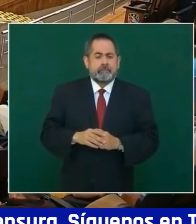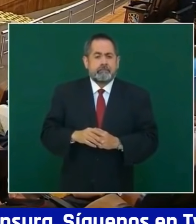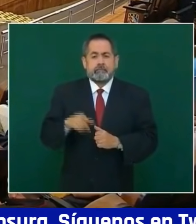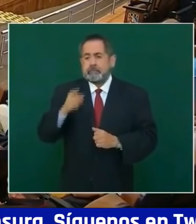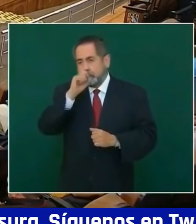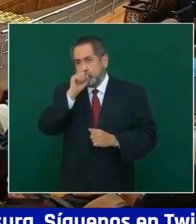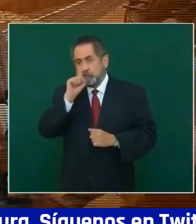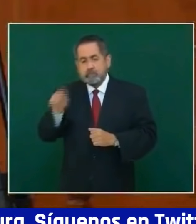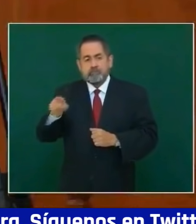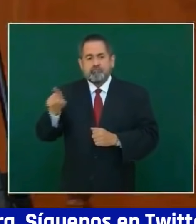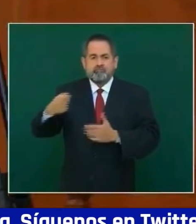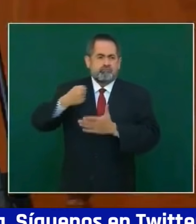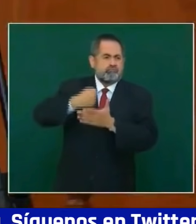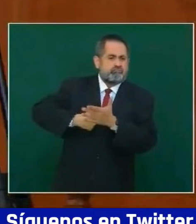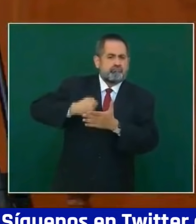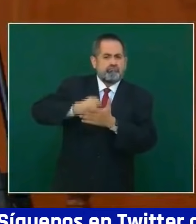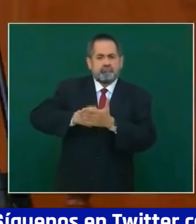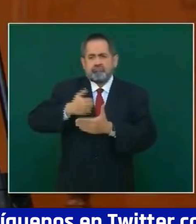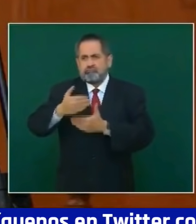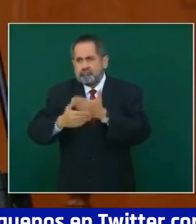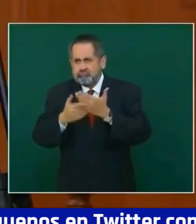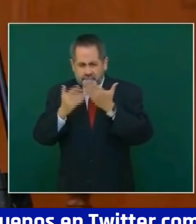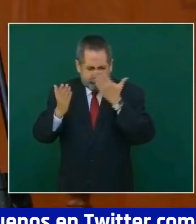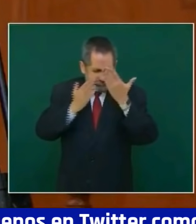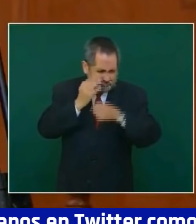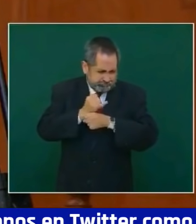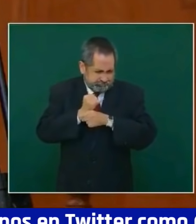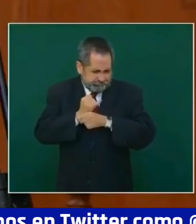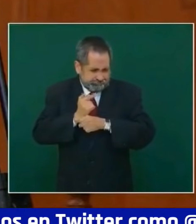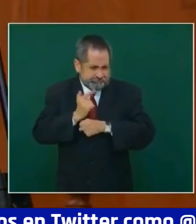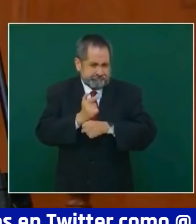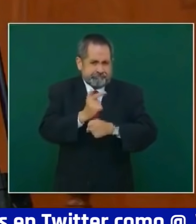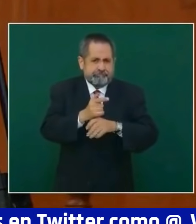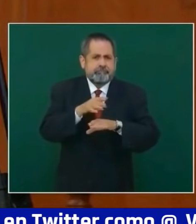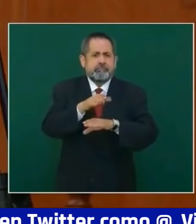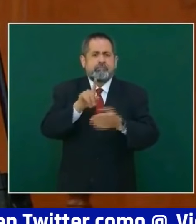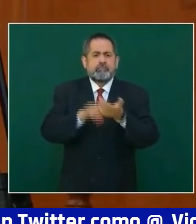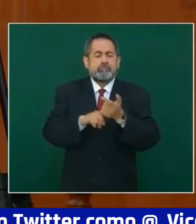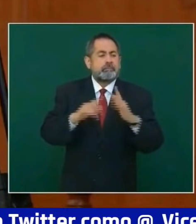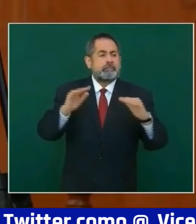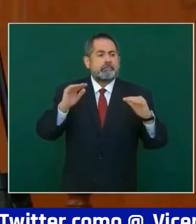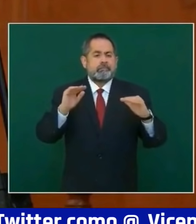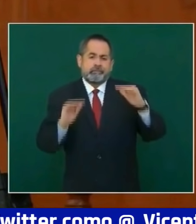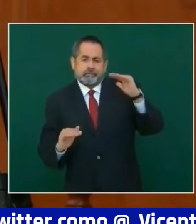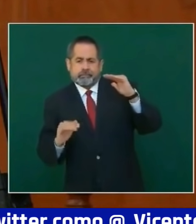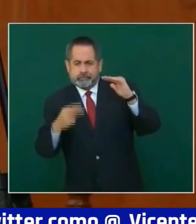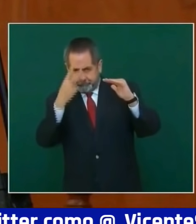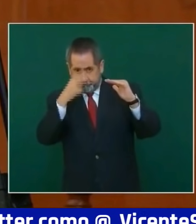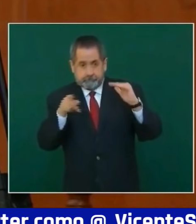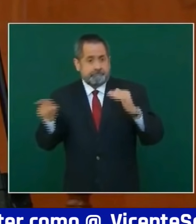sino que es precursora de los estudios sobre la desigualdad en México.